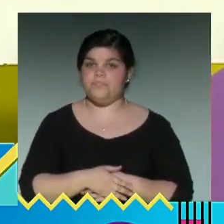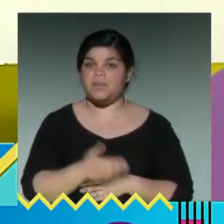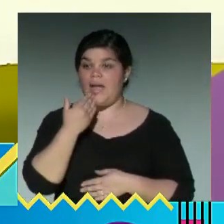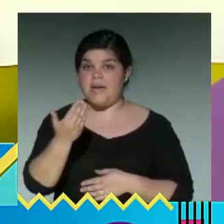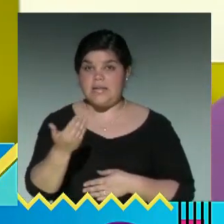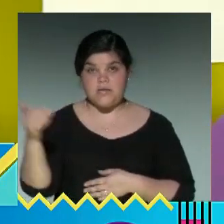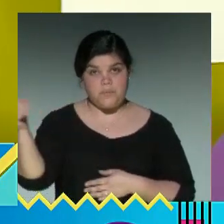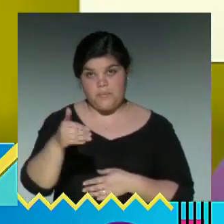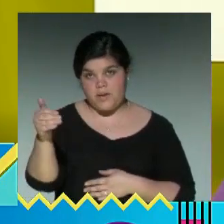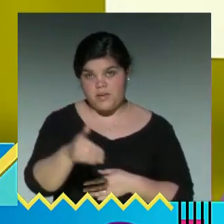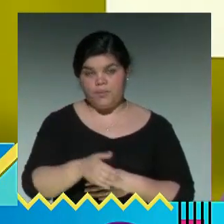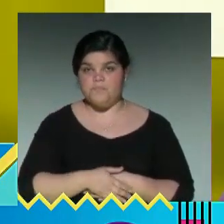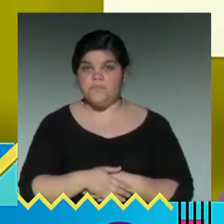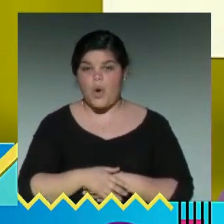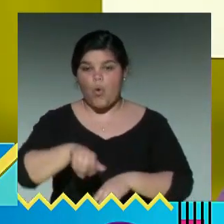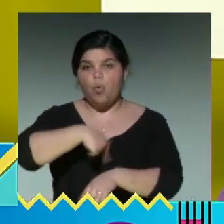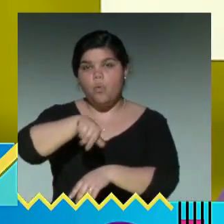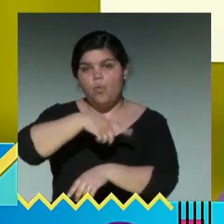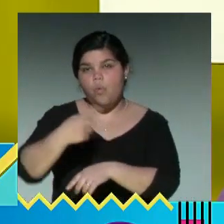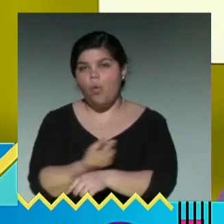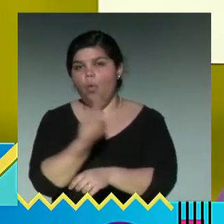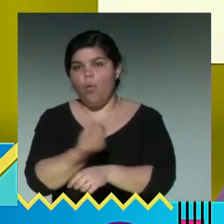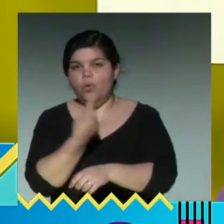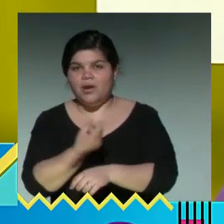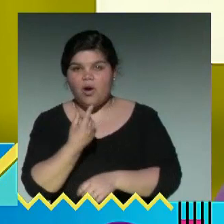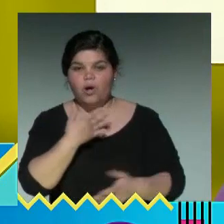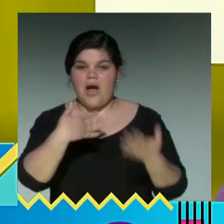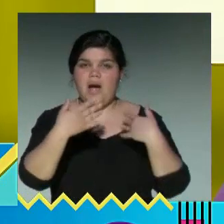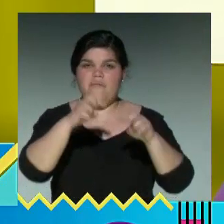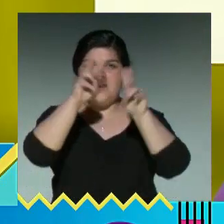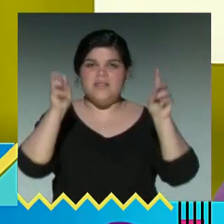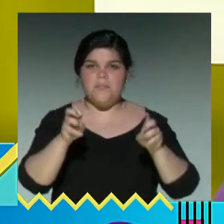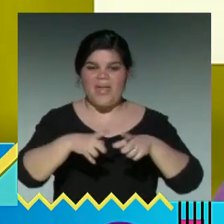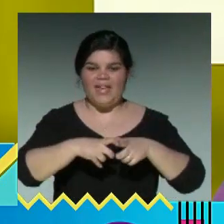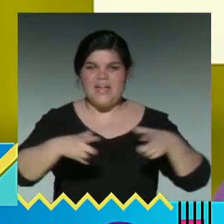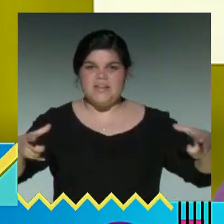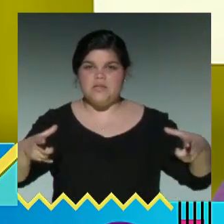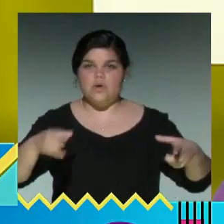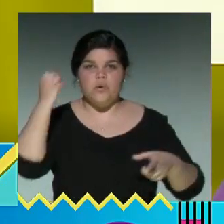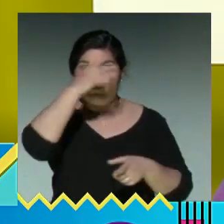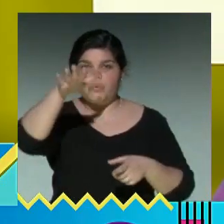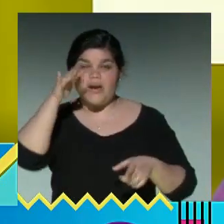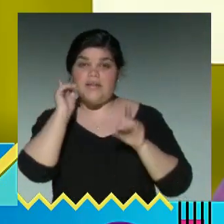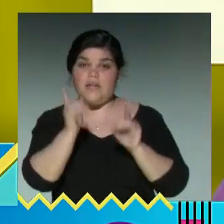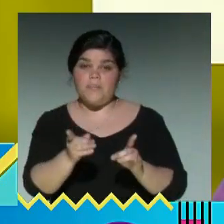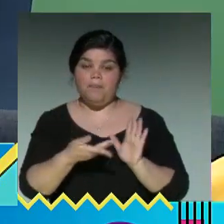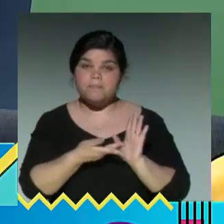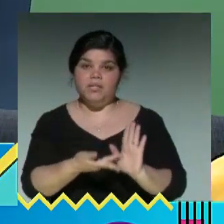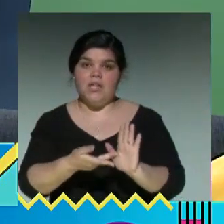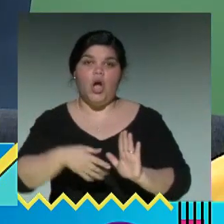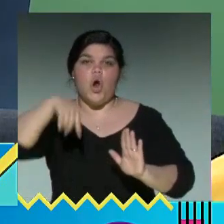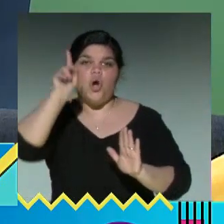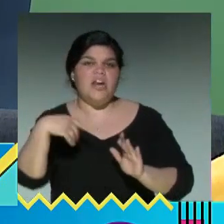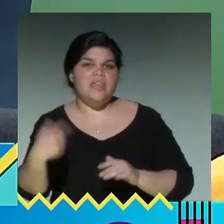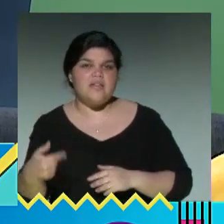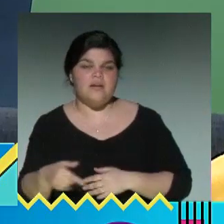por darnos una hora, por hablar de que tiene que ver con la extensión rural y antes presentar, por supuesto, las jornadas, ¿no? Así es, pero vamos